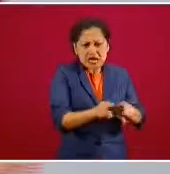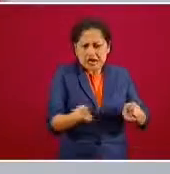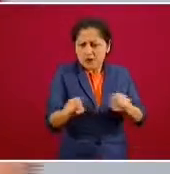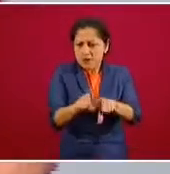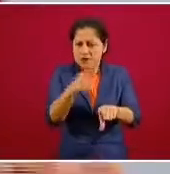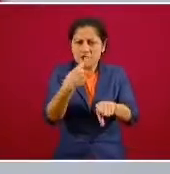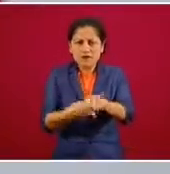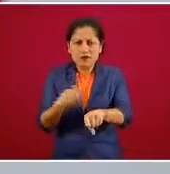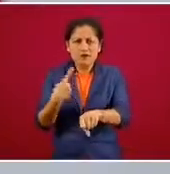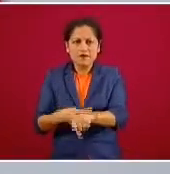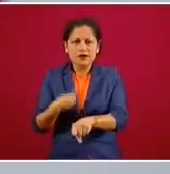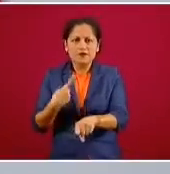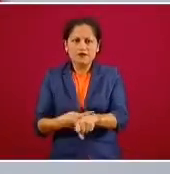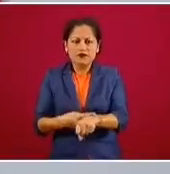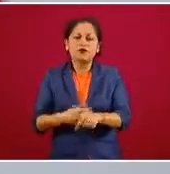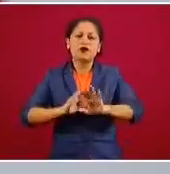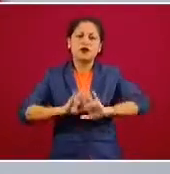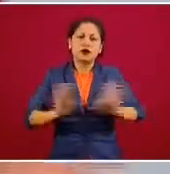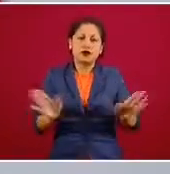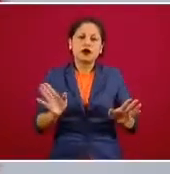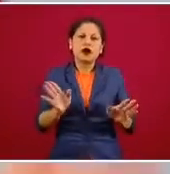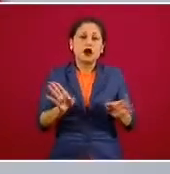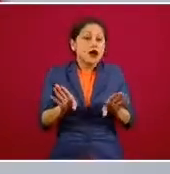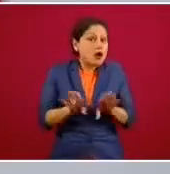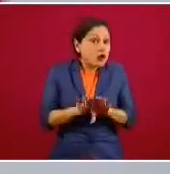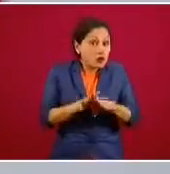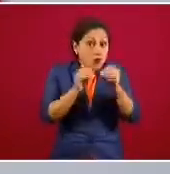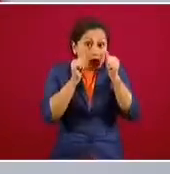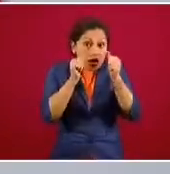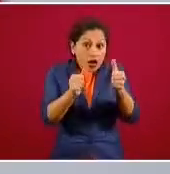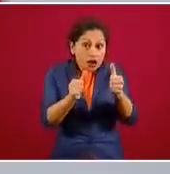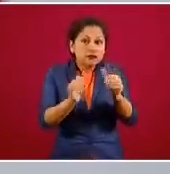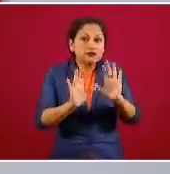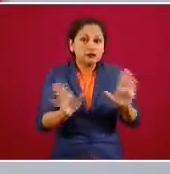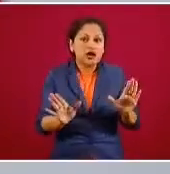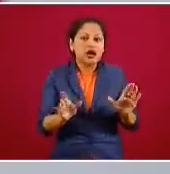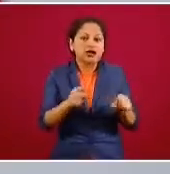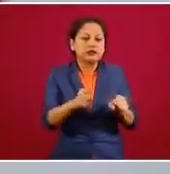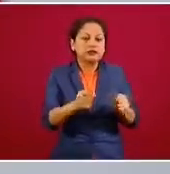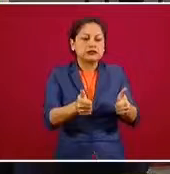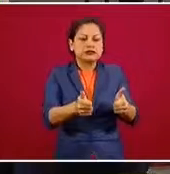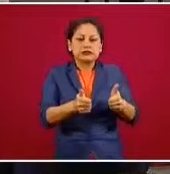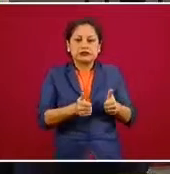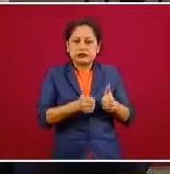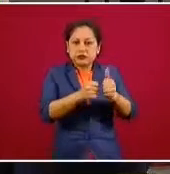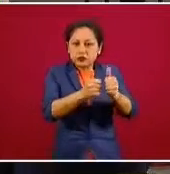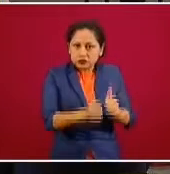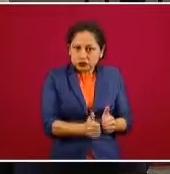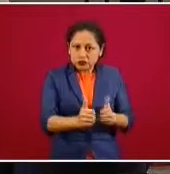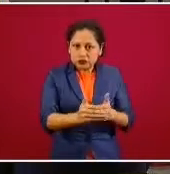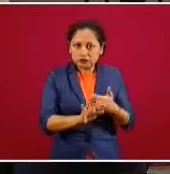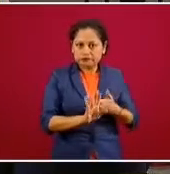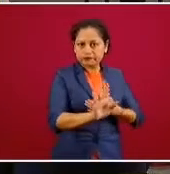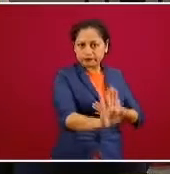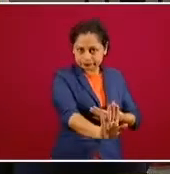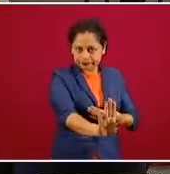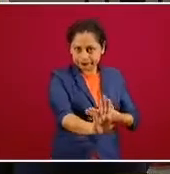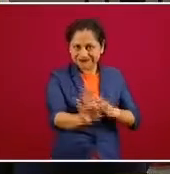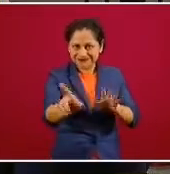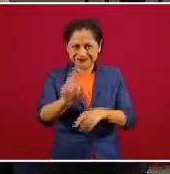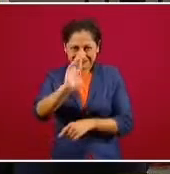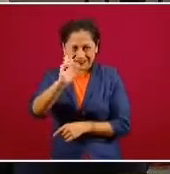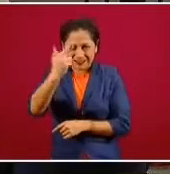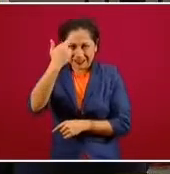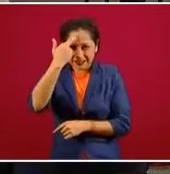y el principio de acción es el mismo, la reducción de la movilidad. Recordarán que México se